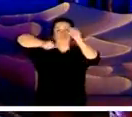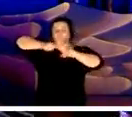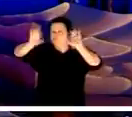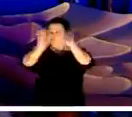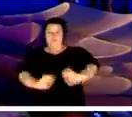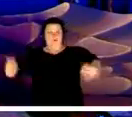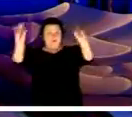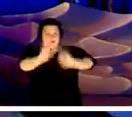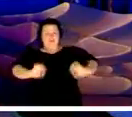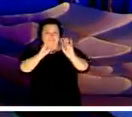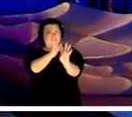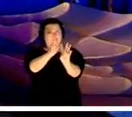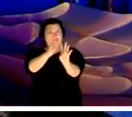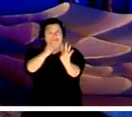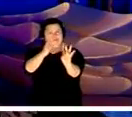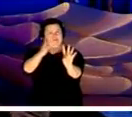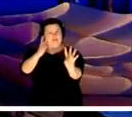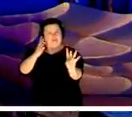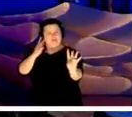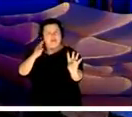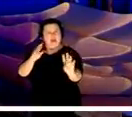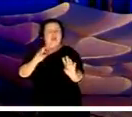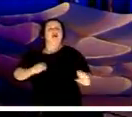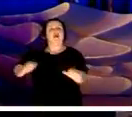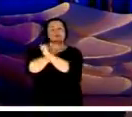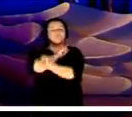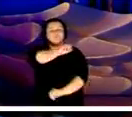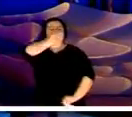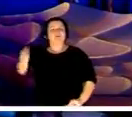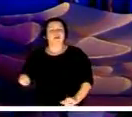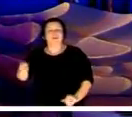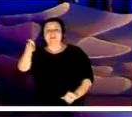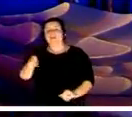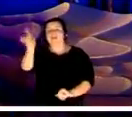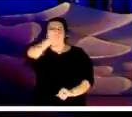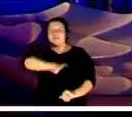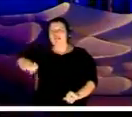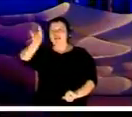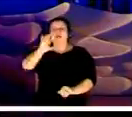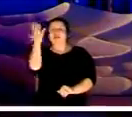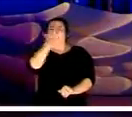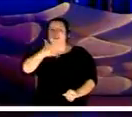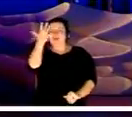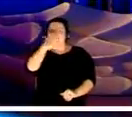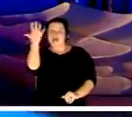Hay más colas que en el paro y vemos buen carnaval, seguro que ya lo saben.